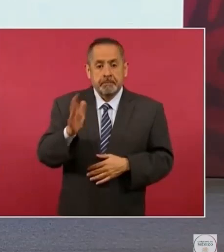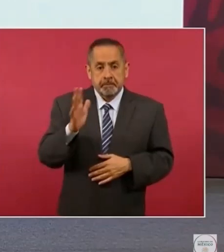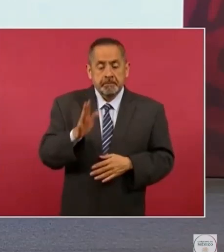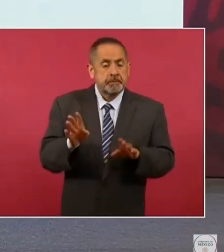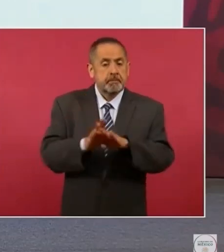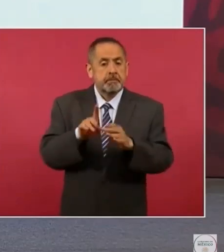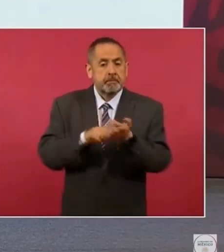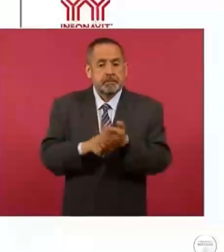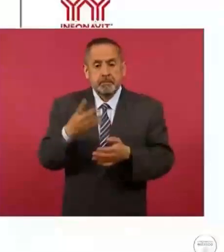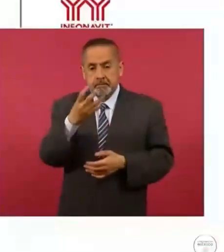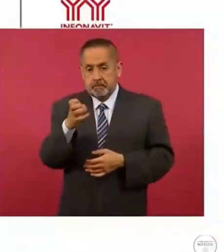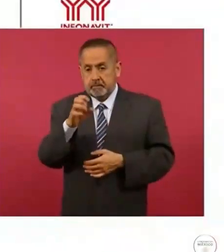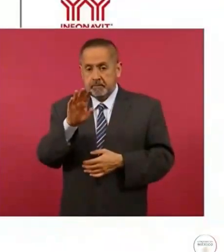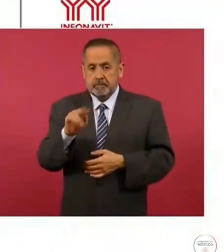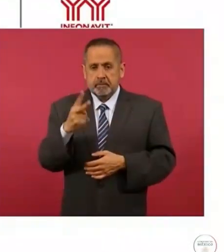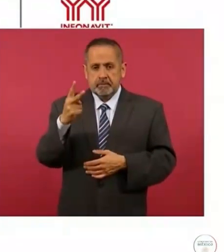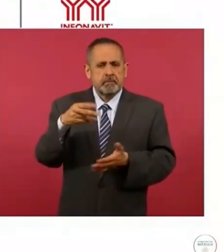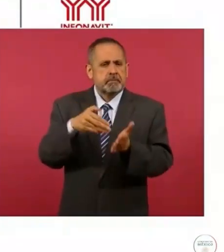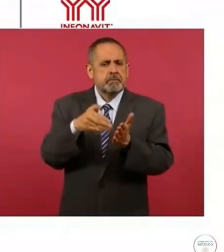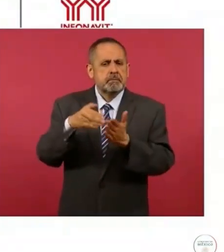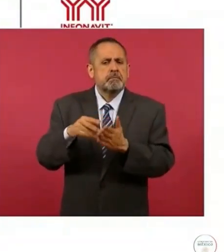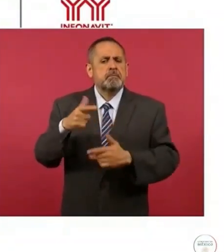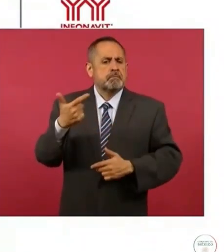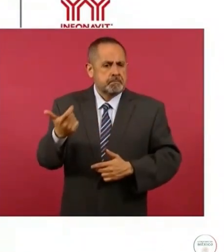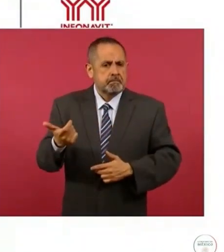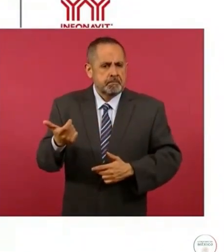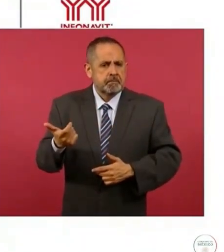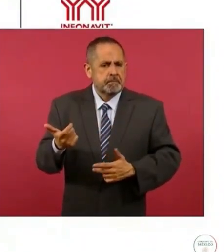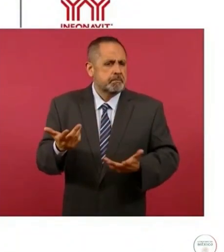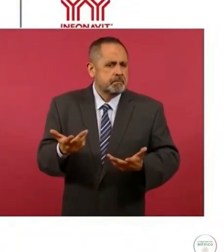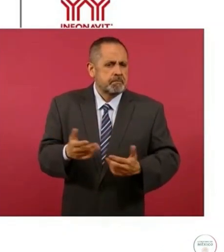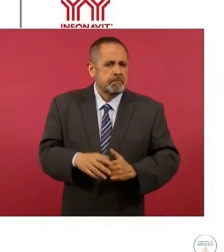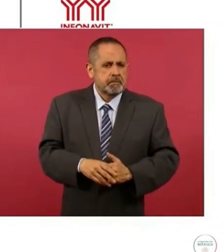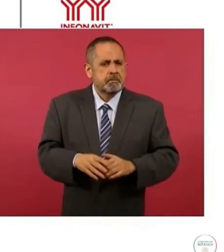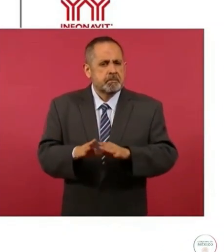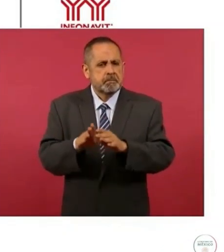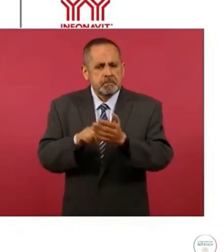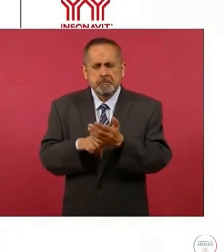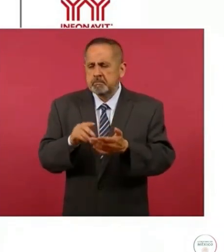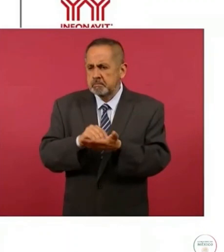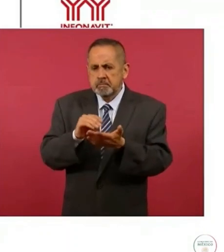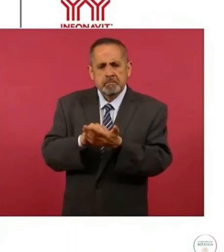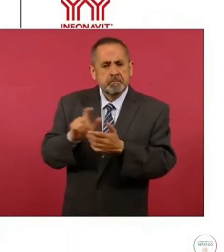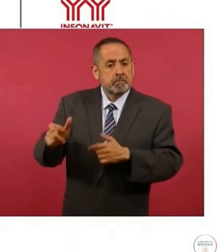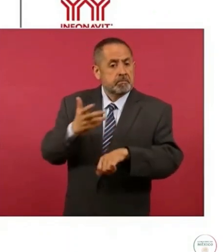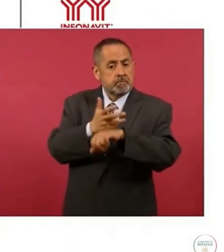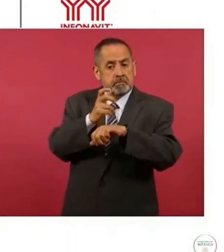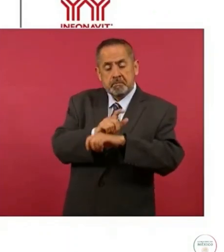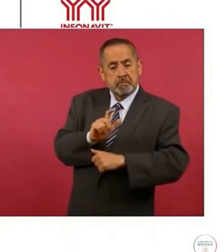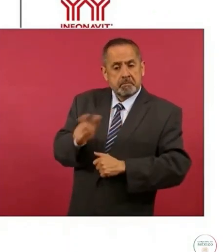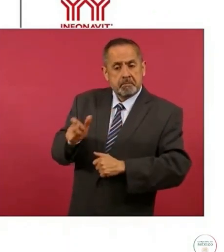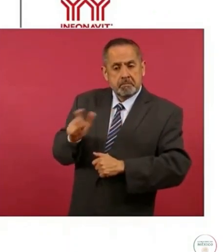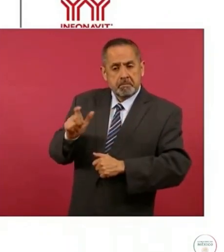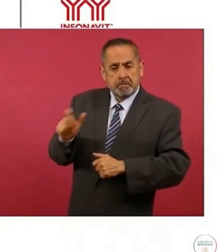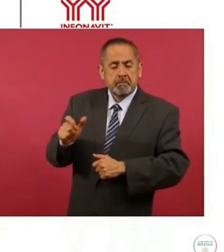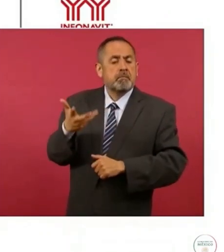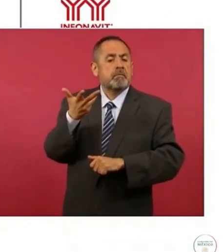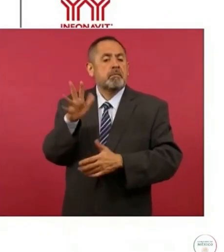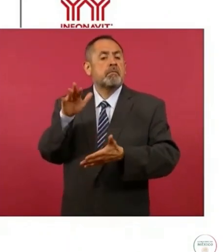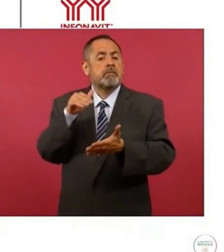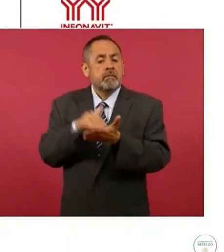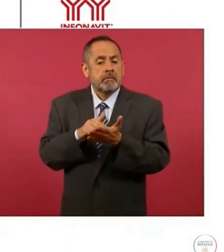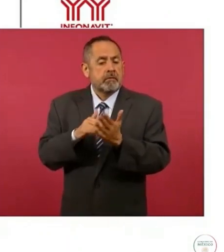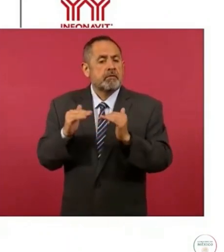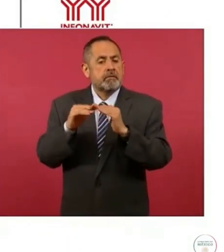esto 492 millones de pesos, lo que equivale a que se están pagando desde Estados Unidos 10 mil viviendas aquí en